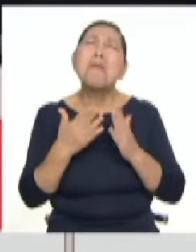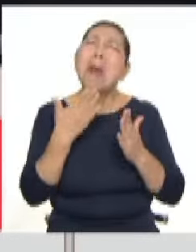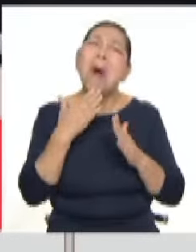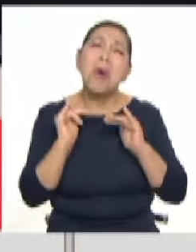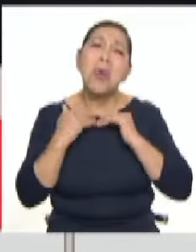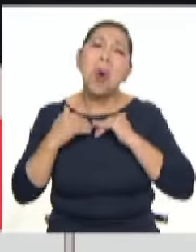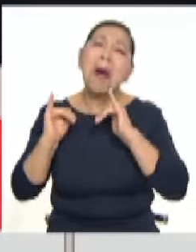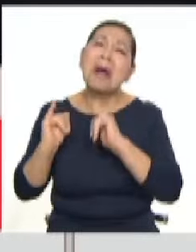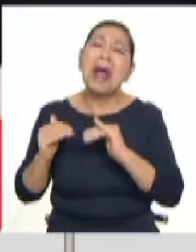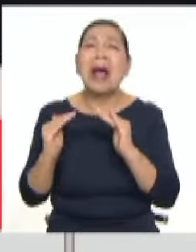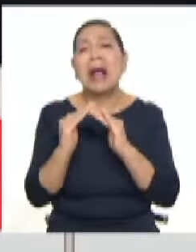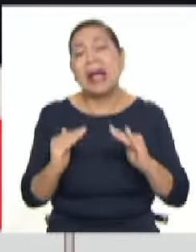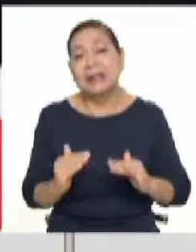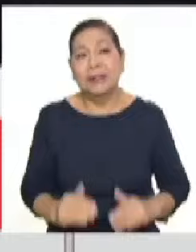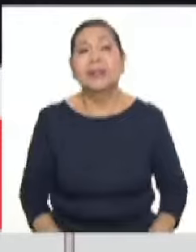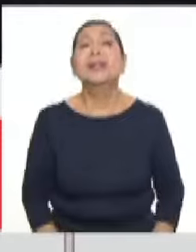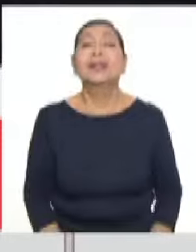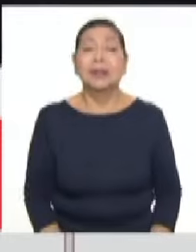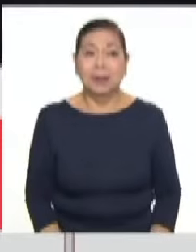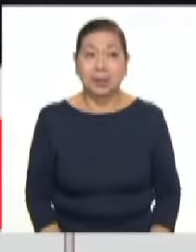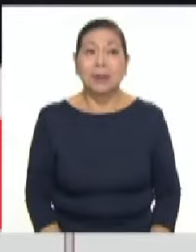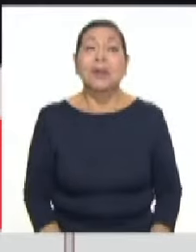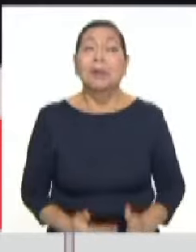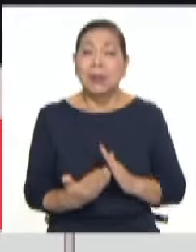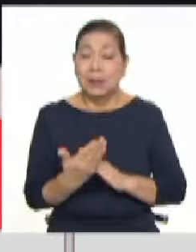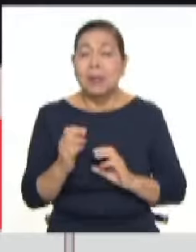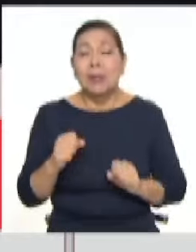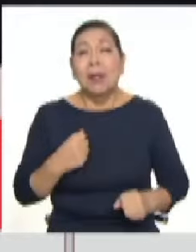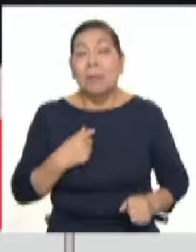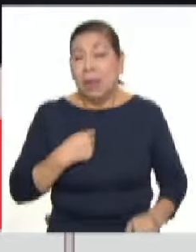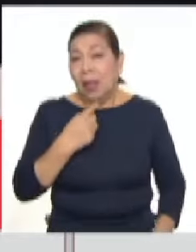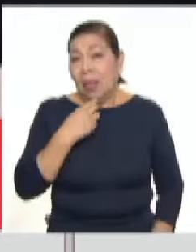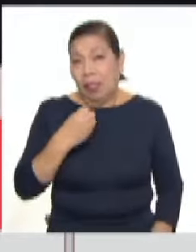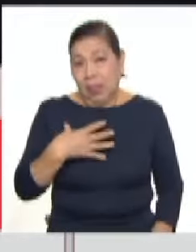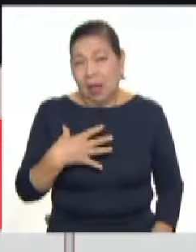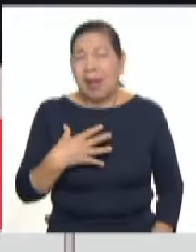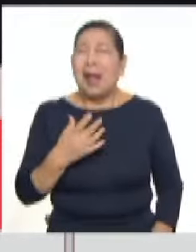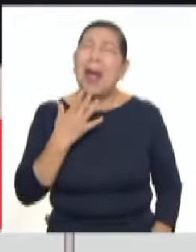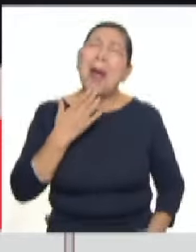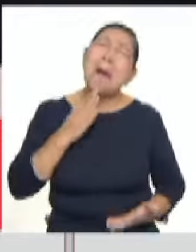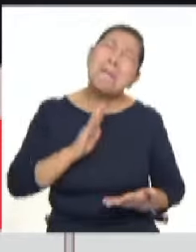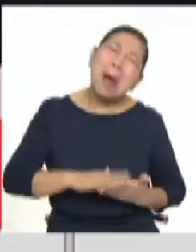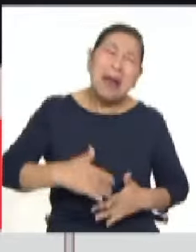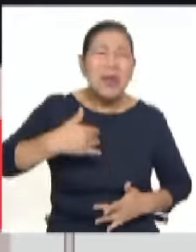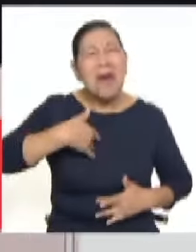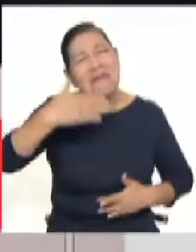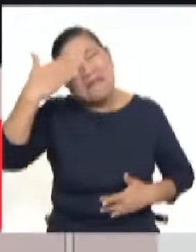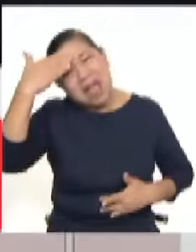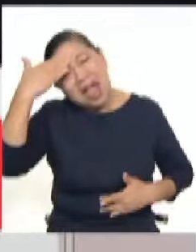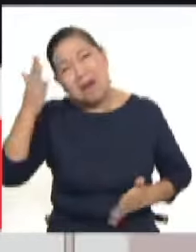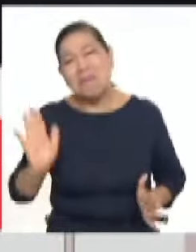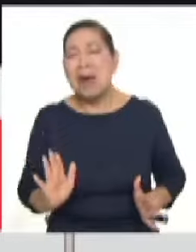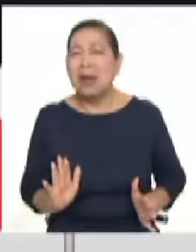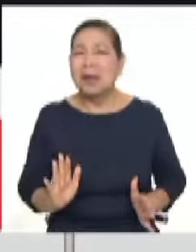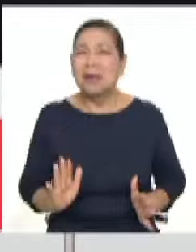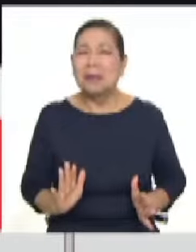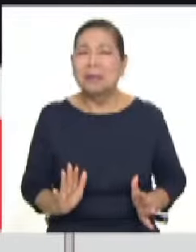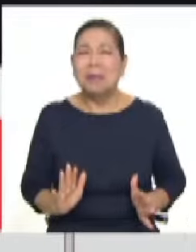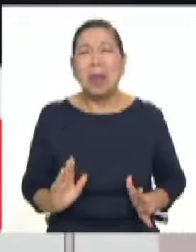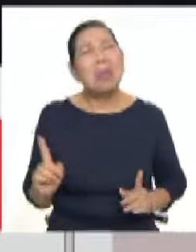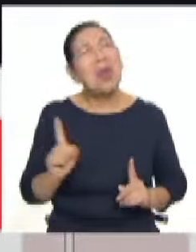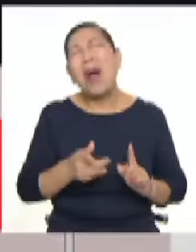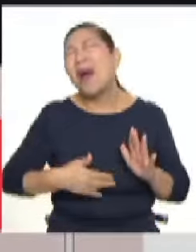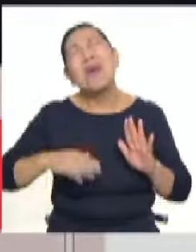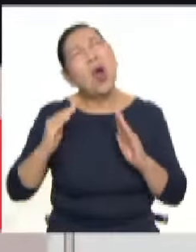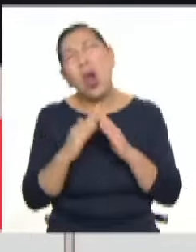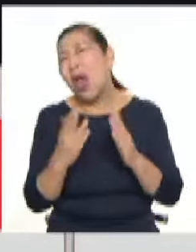no saben más de ella. Sí, ella me, buenos días, ella me indicó que se sentía mal y que ese día ella no quería